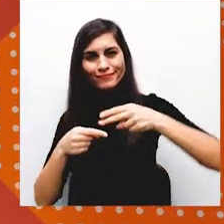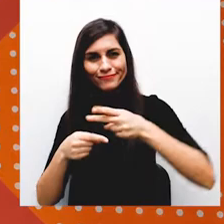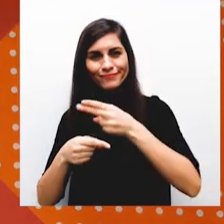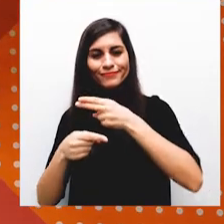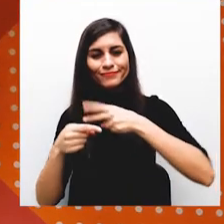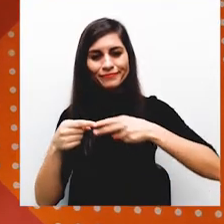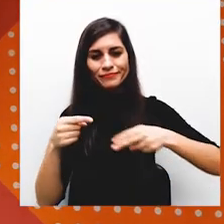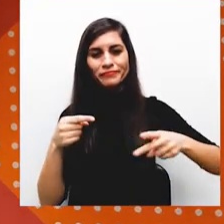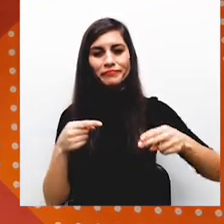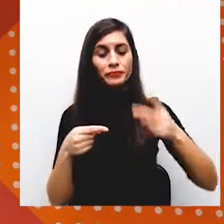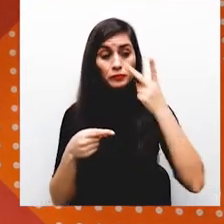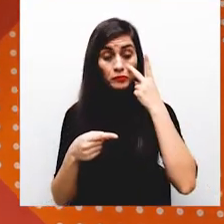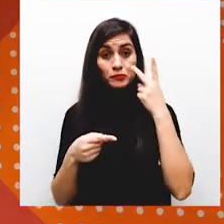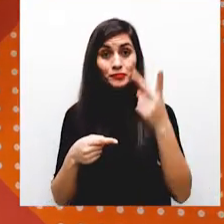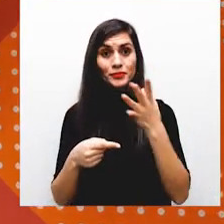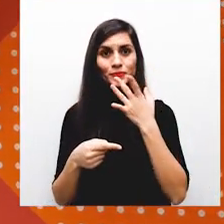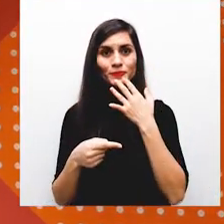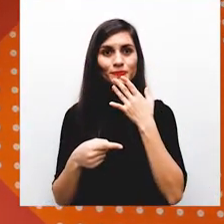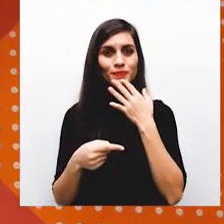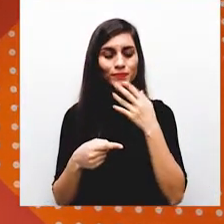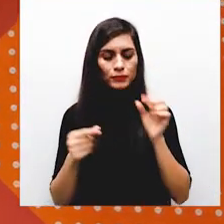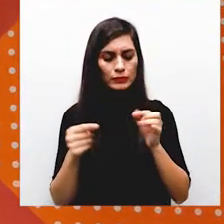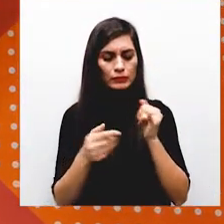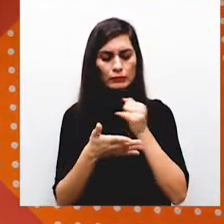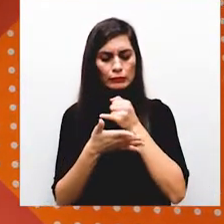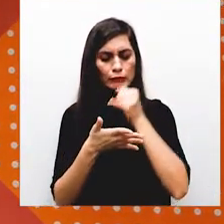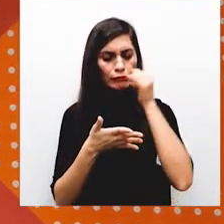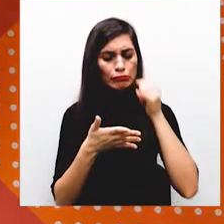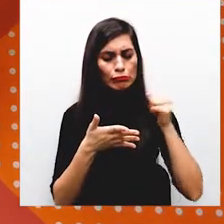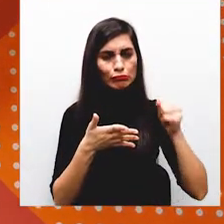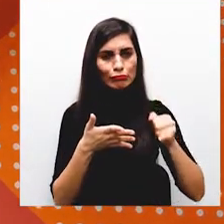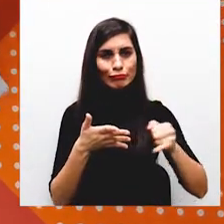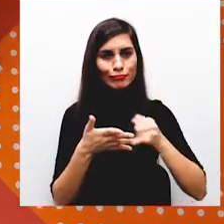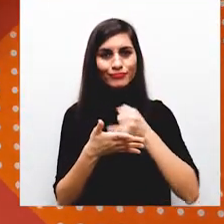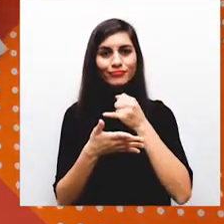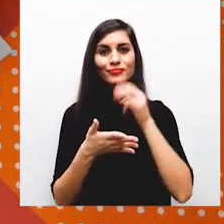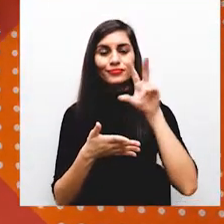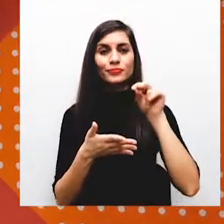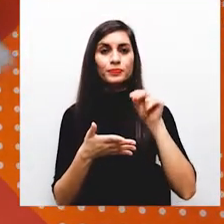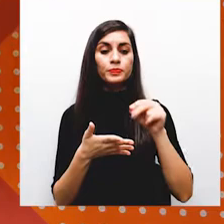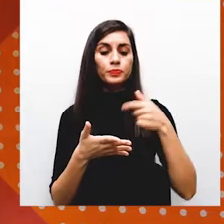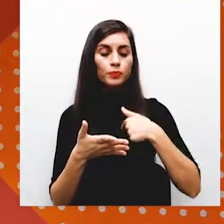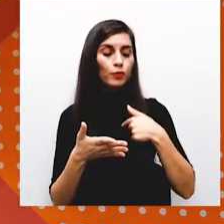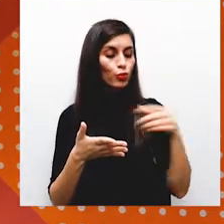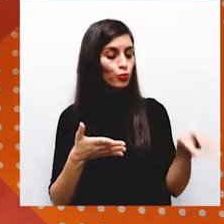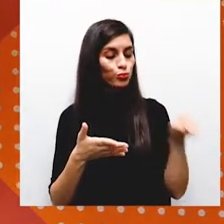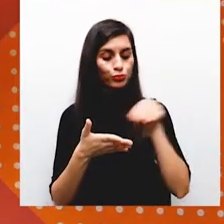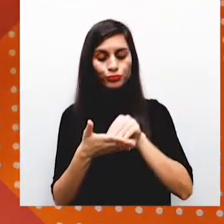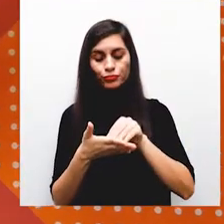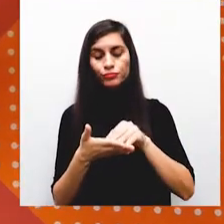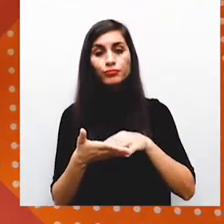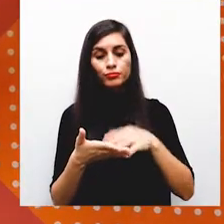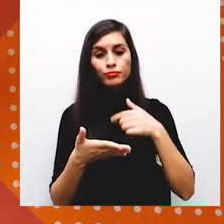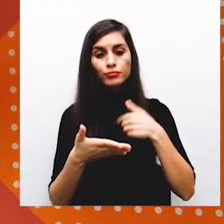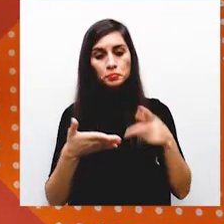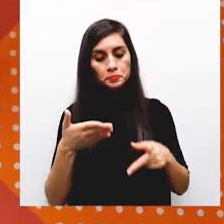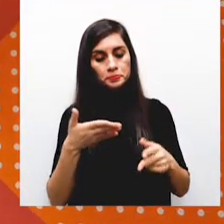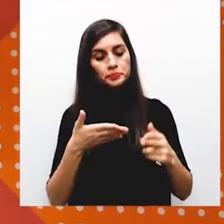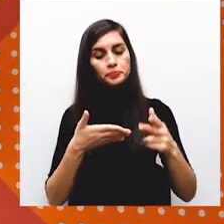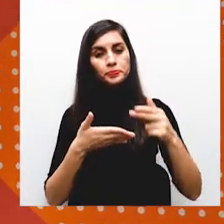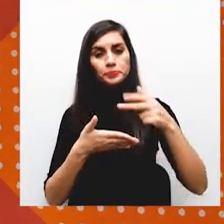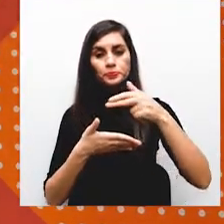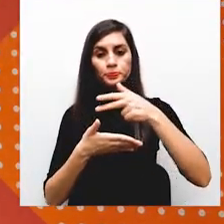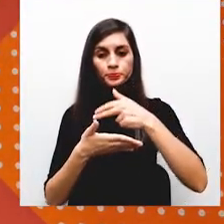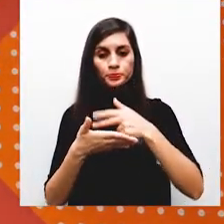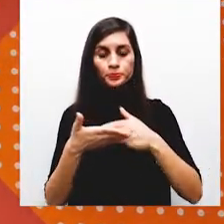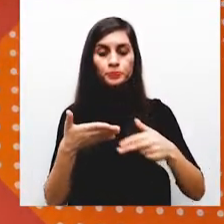permite dibujar sin que se vaya a ver al otro lado el delineado. Entonces hago la forma, la copio de mi propio